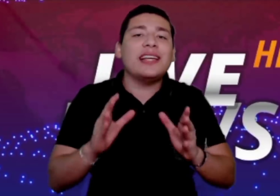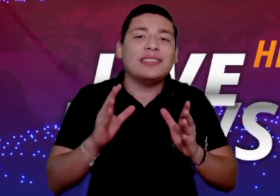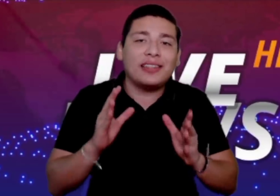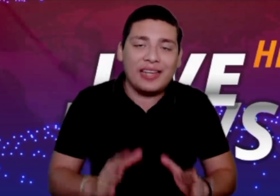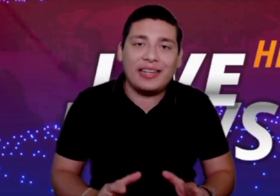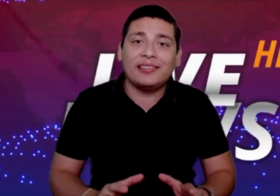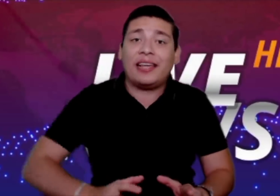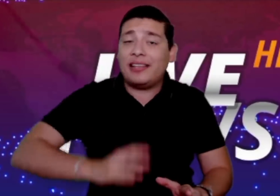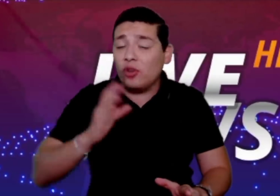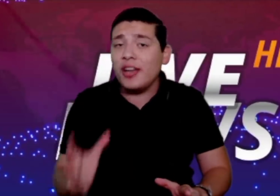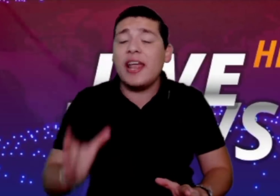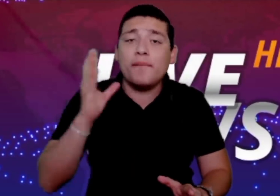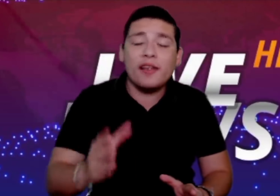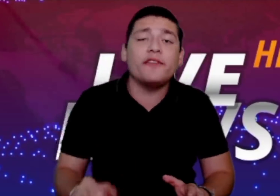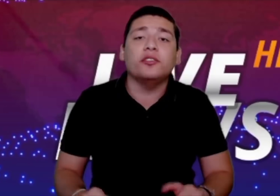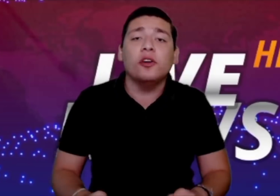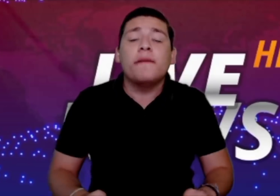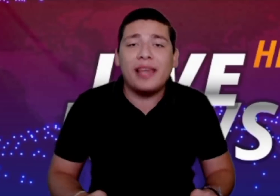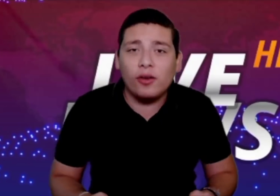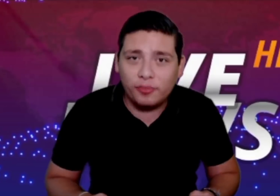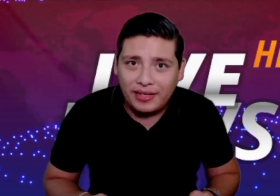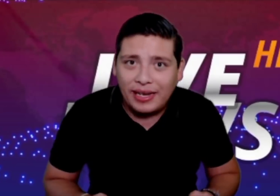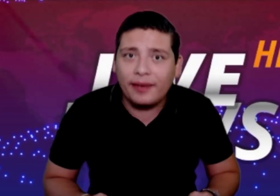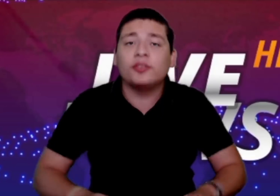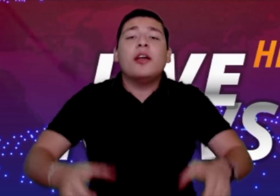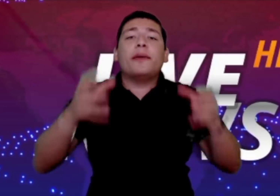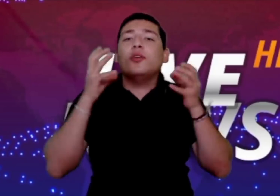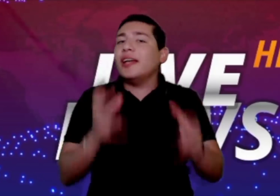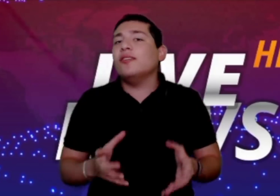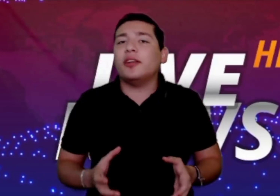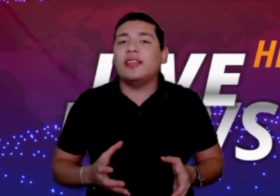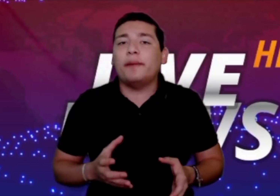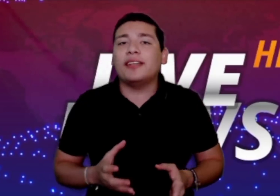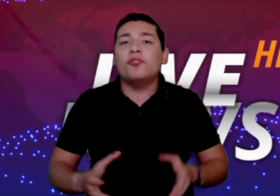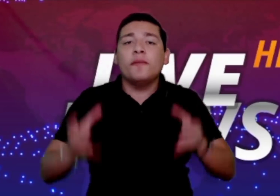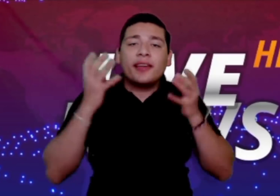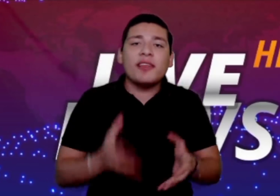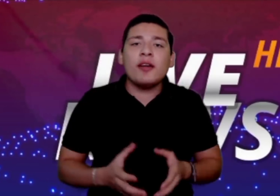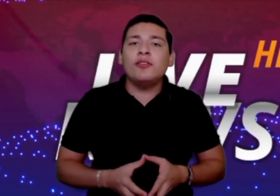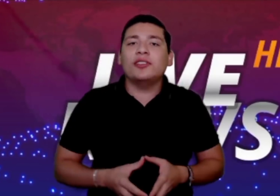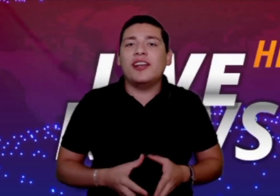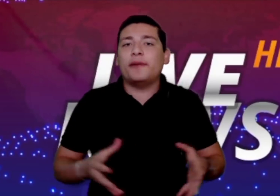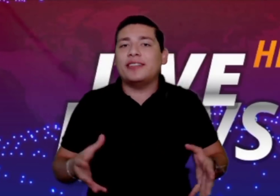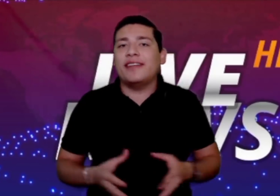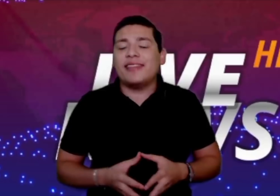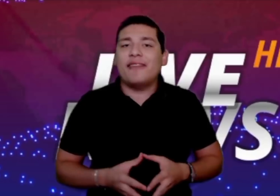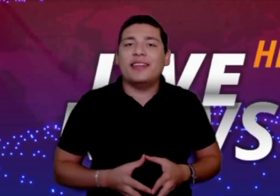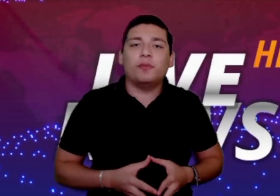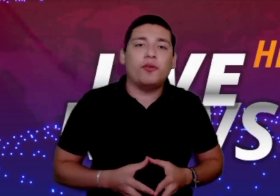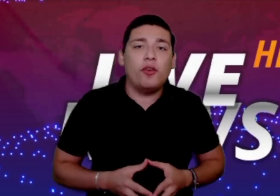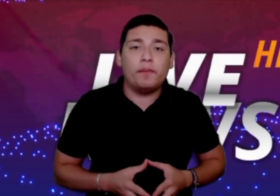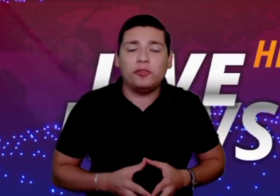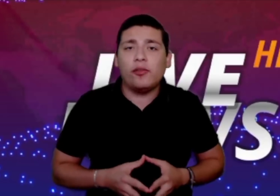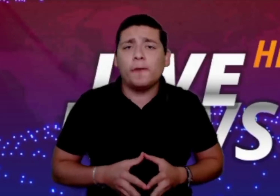estas estrategias que son en beneficio de los mexicanos. Pero ¿qué es lo que está pasando? ¿Qué dio a conocer el presidente